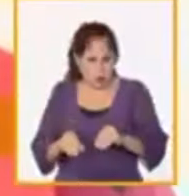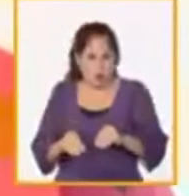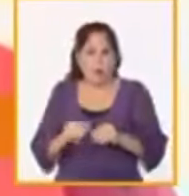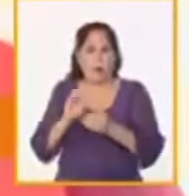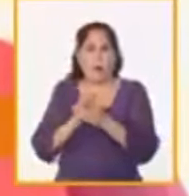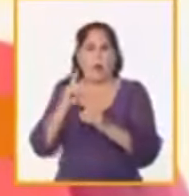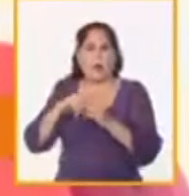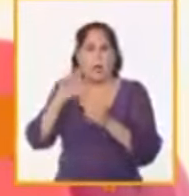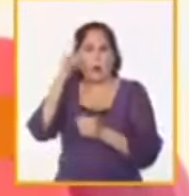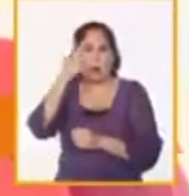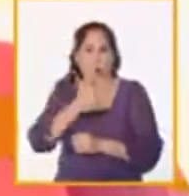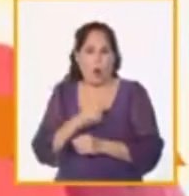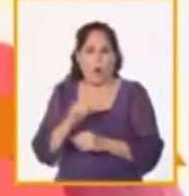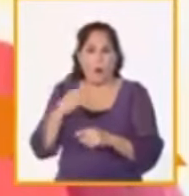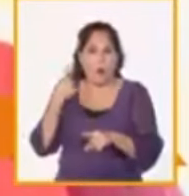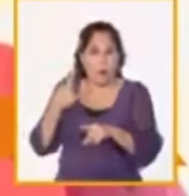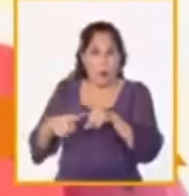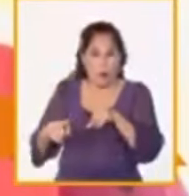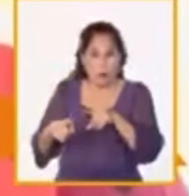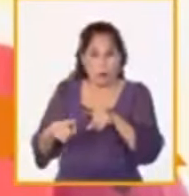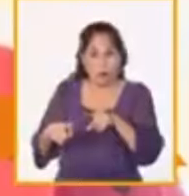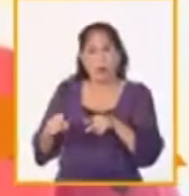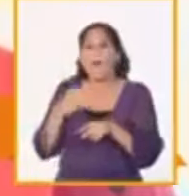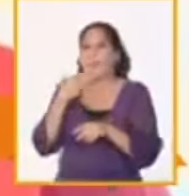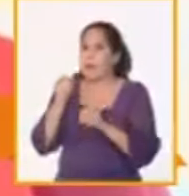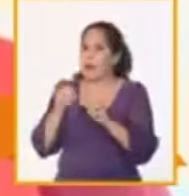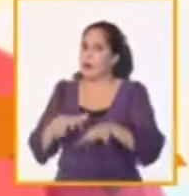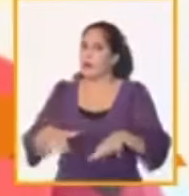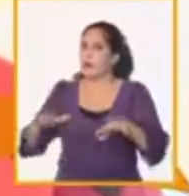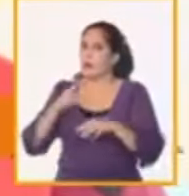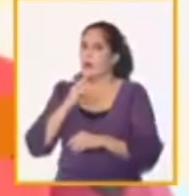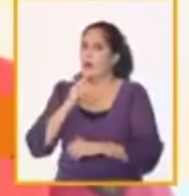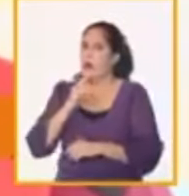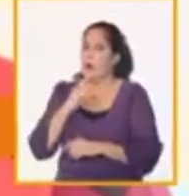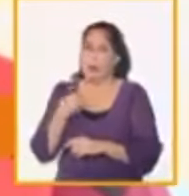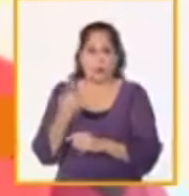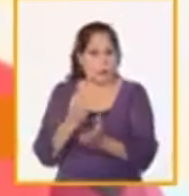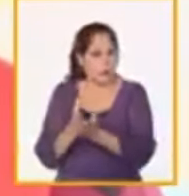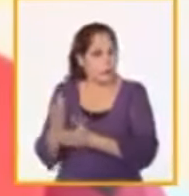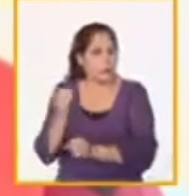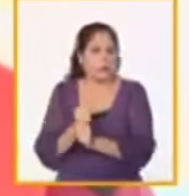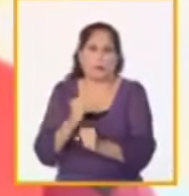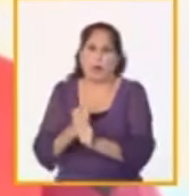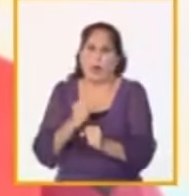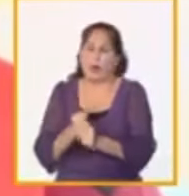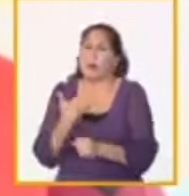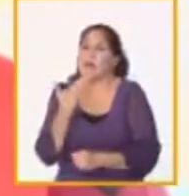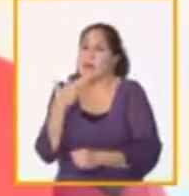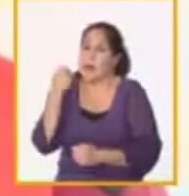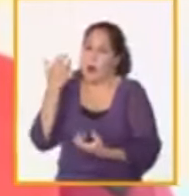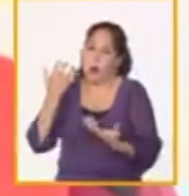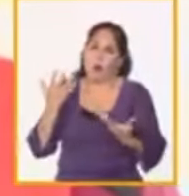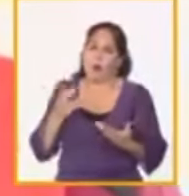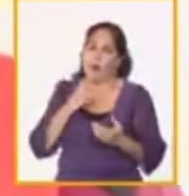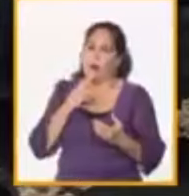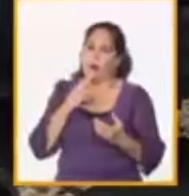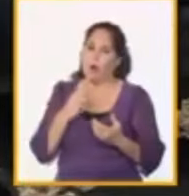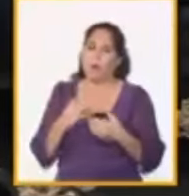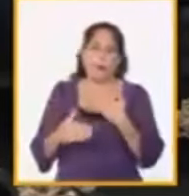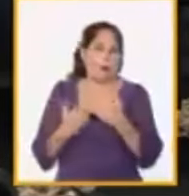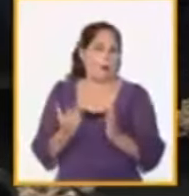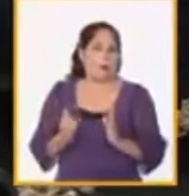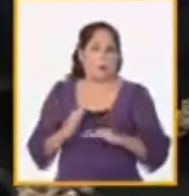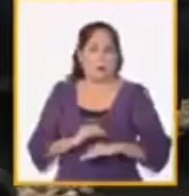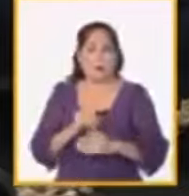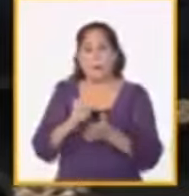que es Matagua y la Yaya también mejoren con la situación del agua, porque para eso se está trabajando, para que se vea la mejoría y que le llegue el agua sin problema ninguno. El